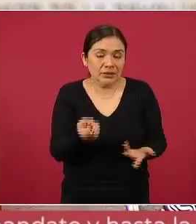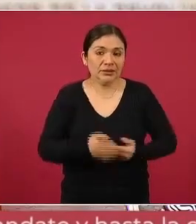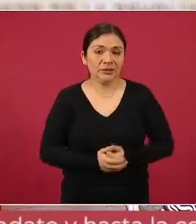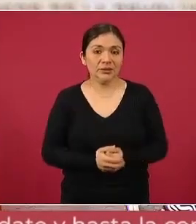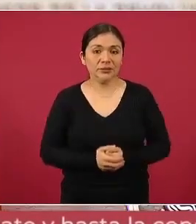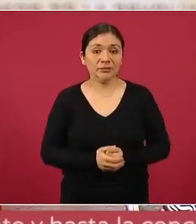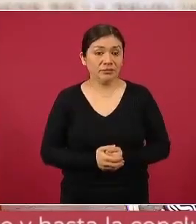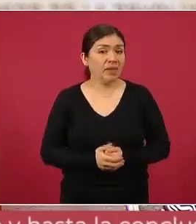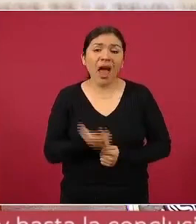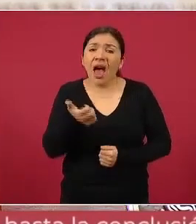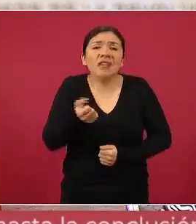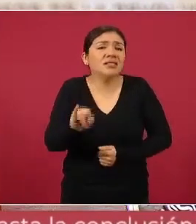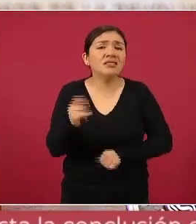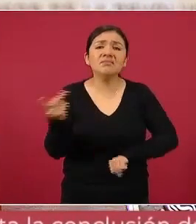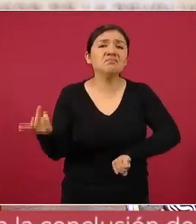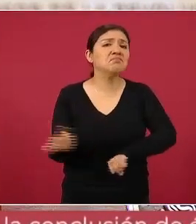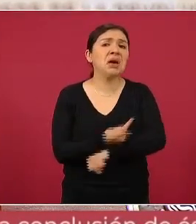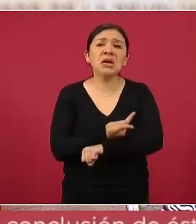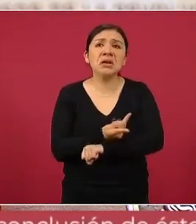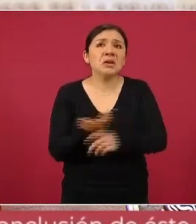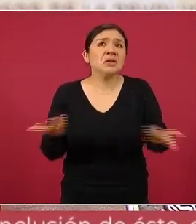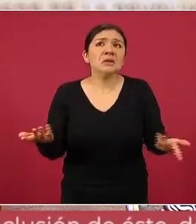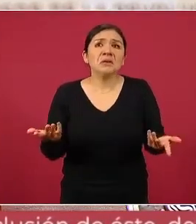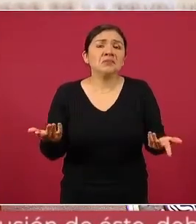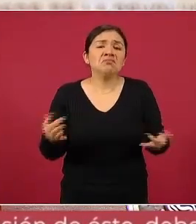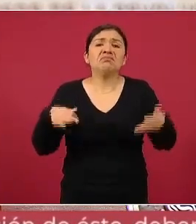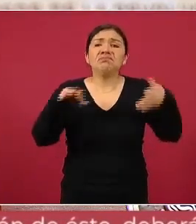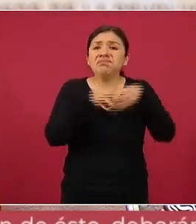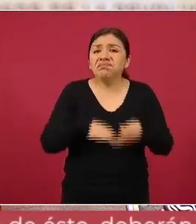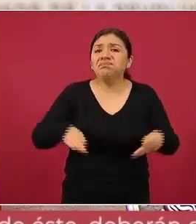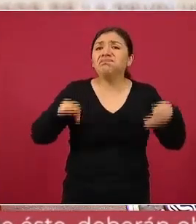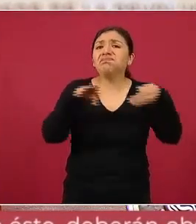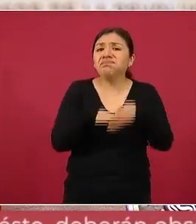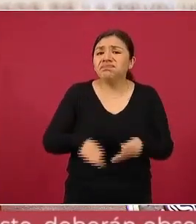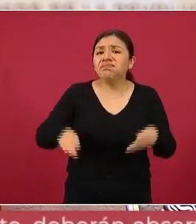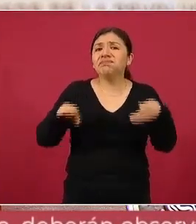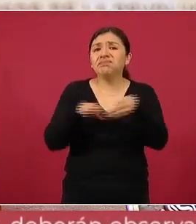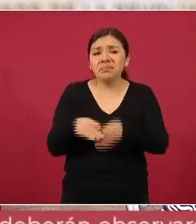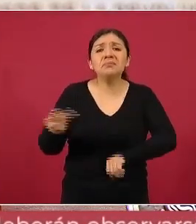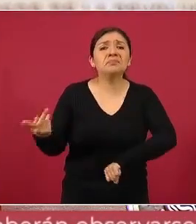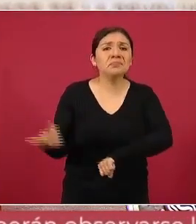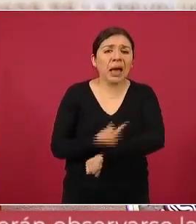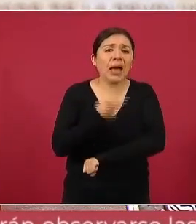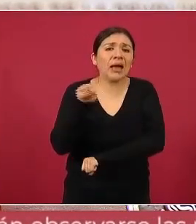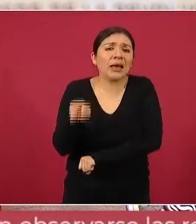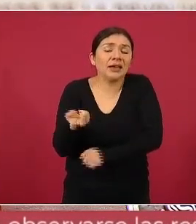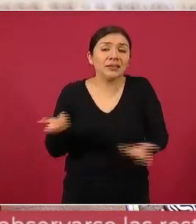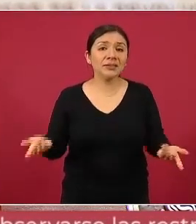Y esto nos pasa con frecuencia.